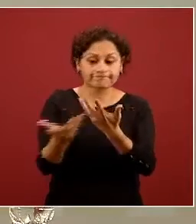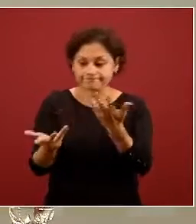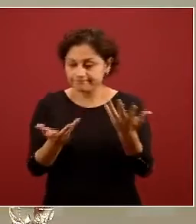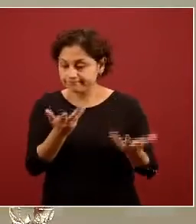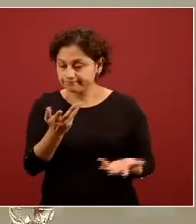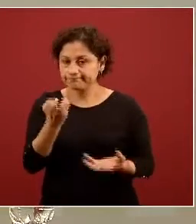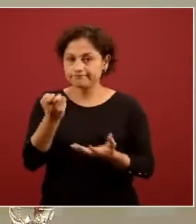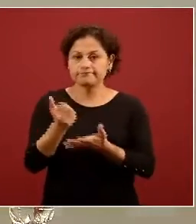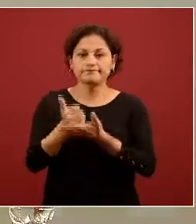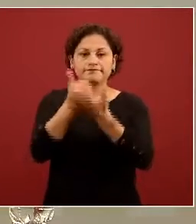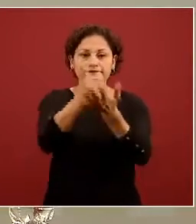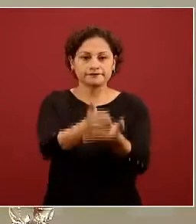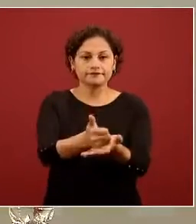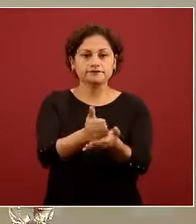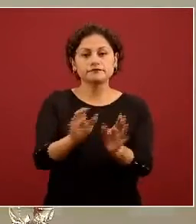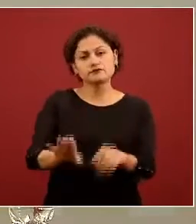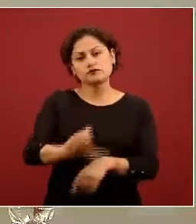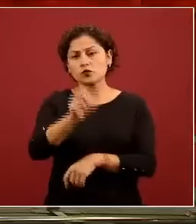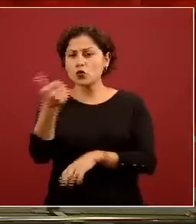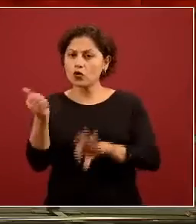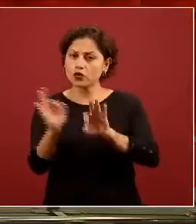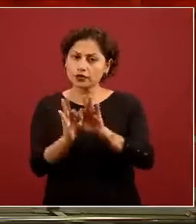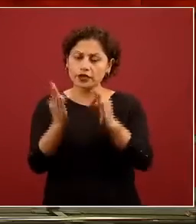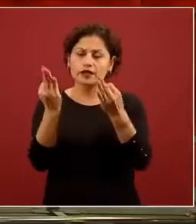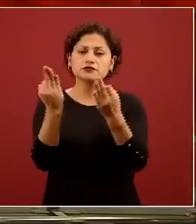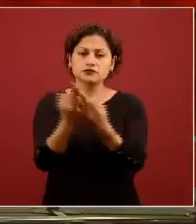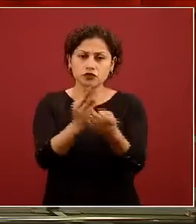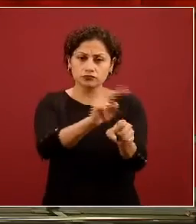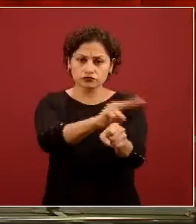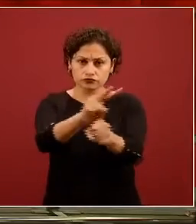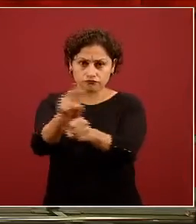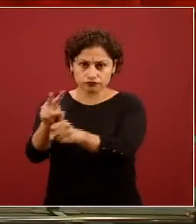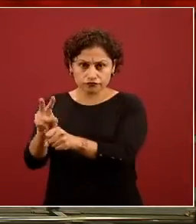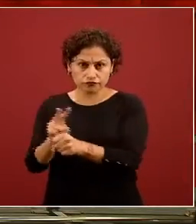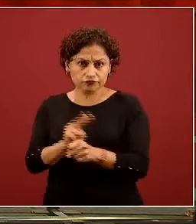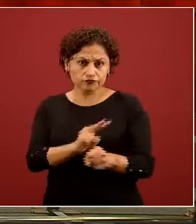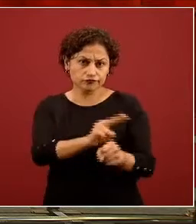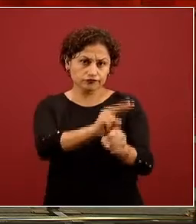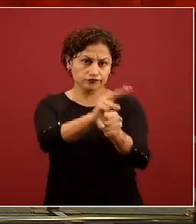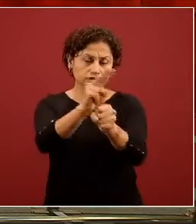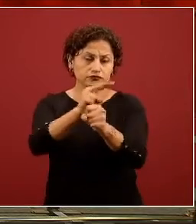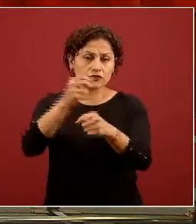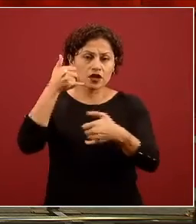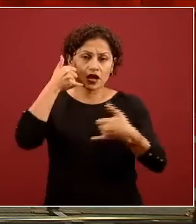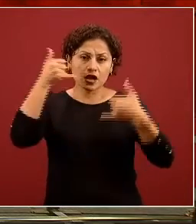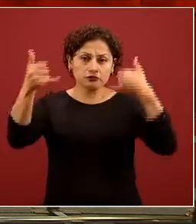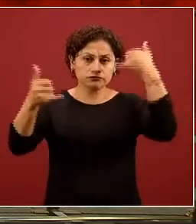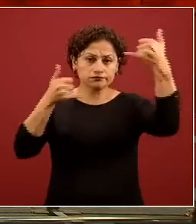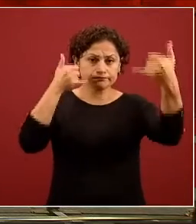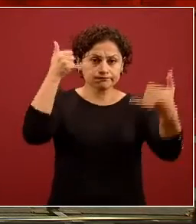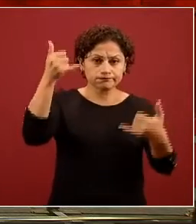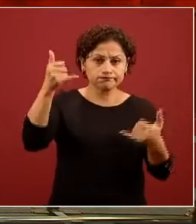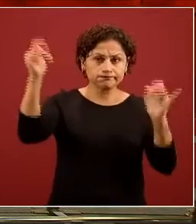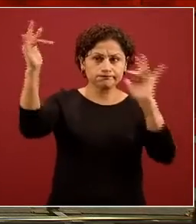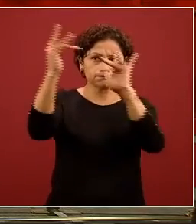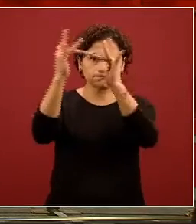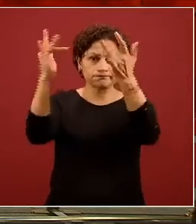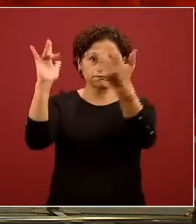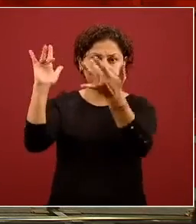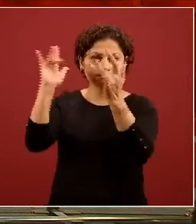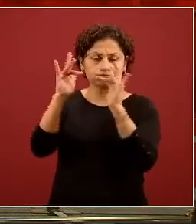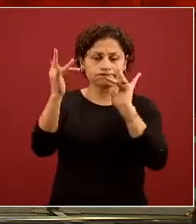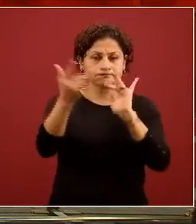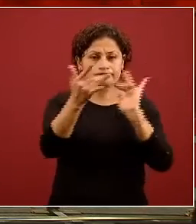utilizan un mecanismo de monitoreo a través de las antenas de teléfonos celulares. Estas